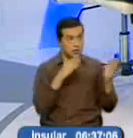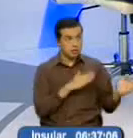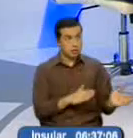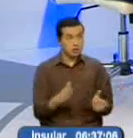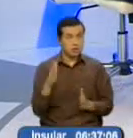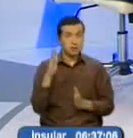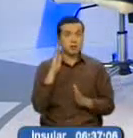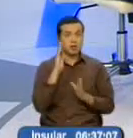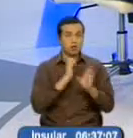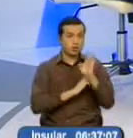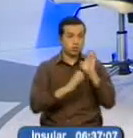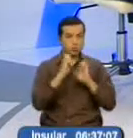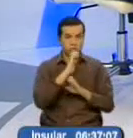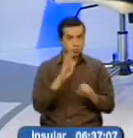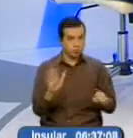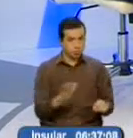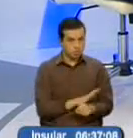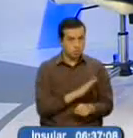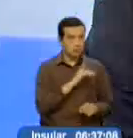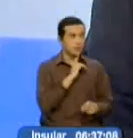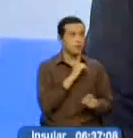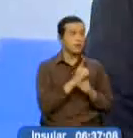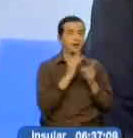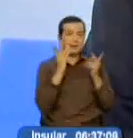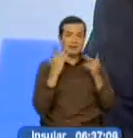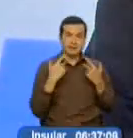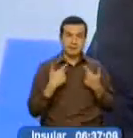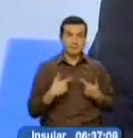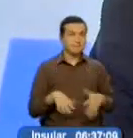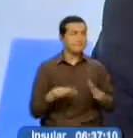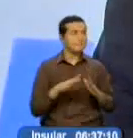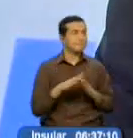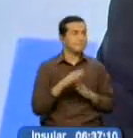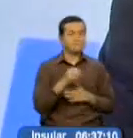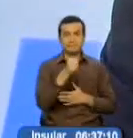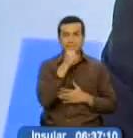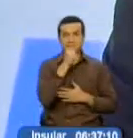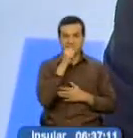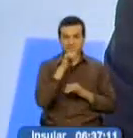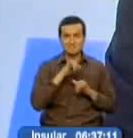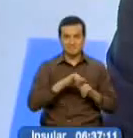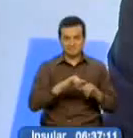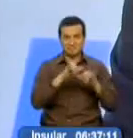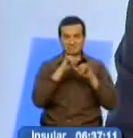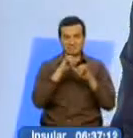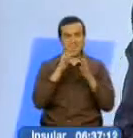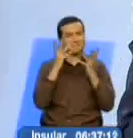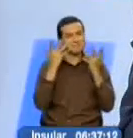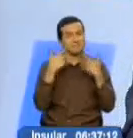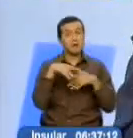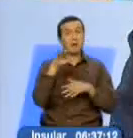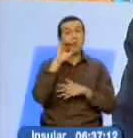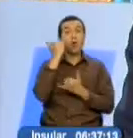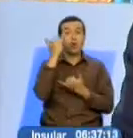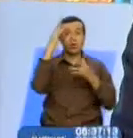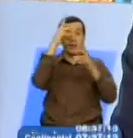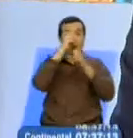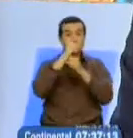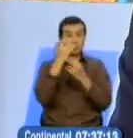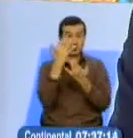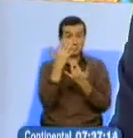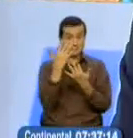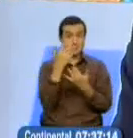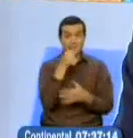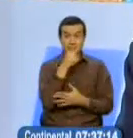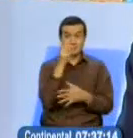la estructura correspondiente. Así es. Ok, nosotros hemos terminado por el día de hoy. Esto fue Pensamiento Crítico, soy Carlos Rabascal y el día de hoy en la noche los espero en